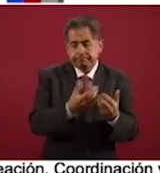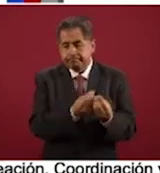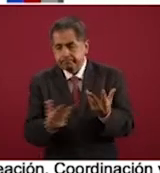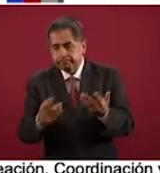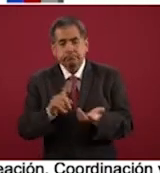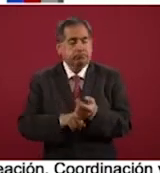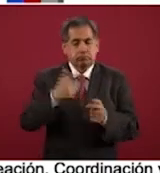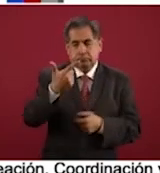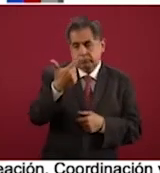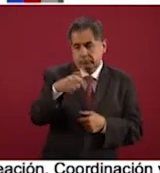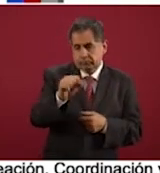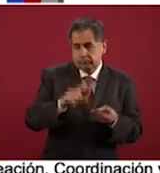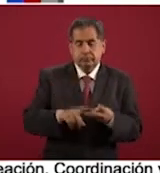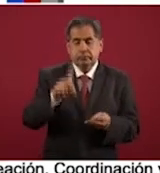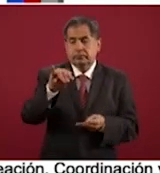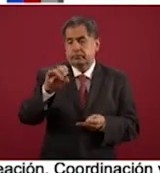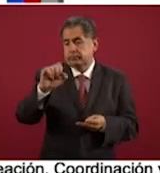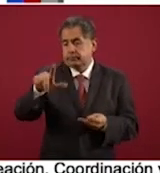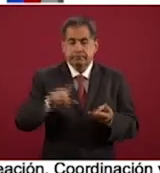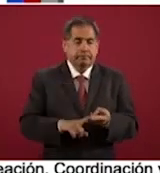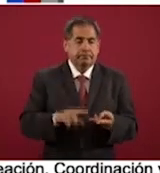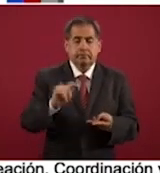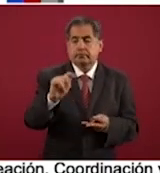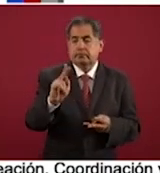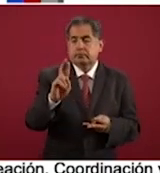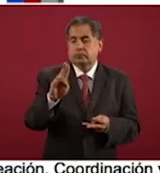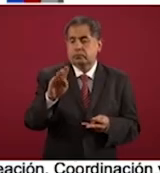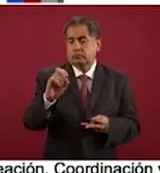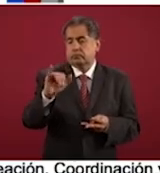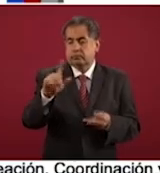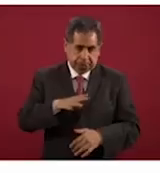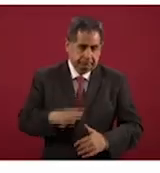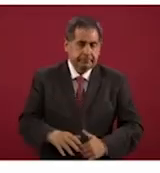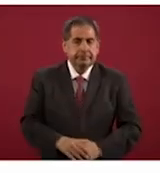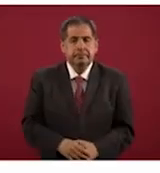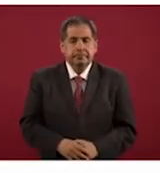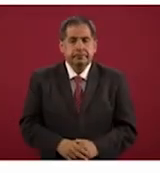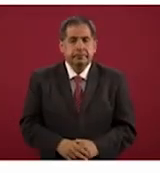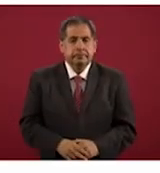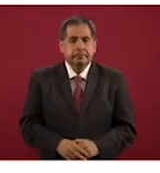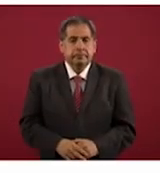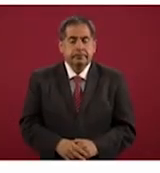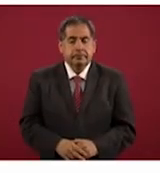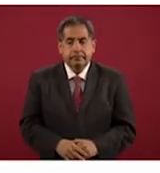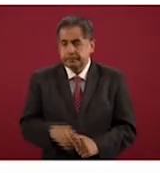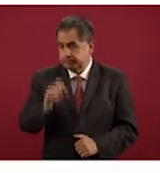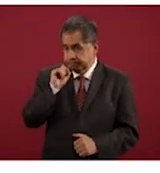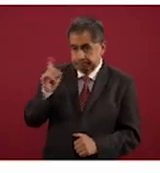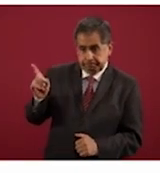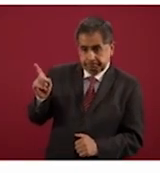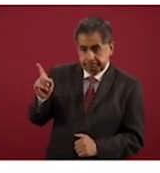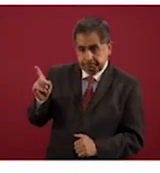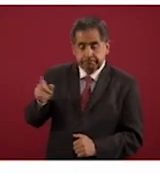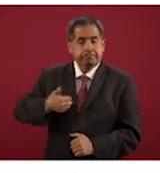gasolina producen diesel turbosina y los intermedios y esto es como vamos en cada